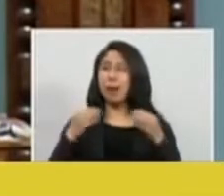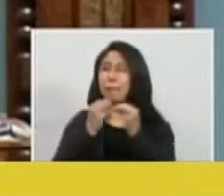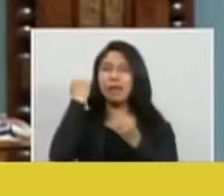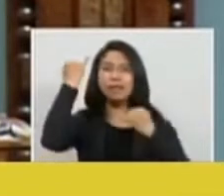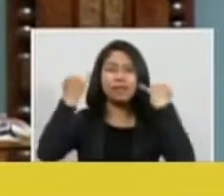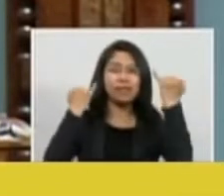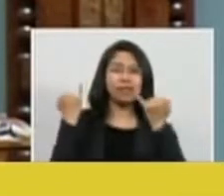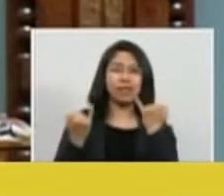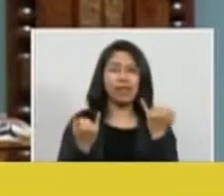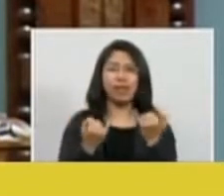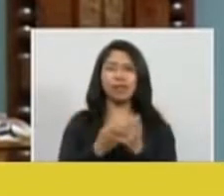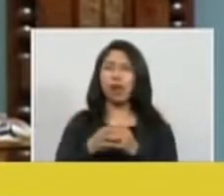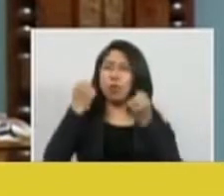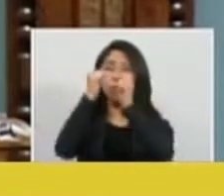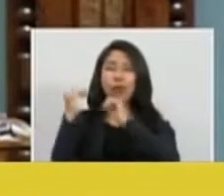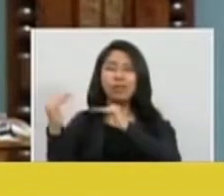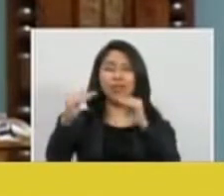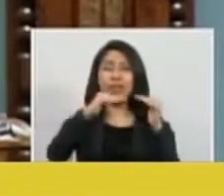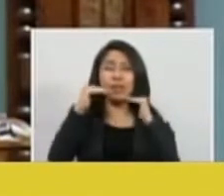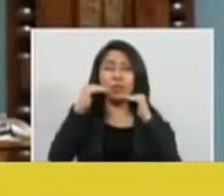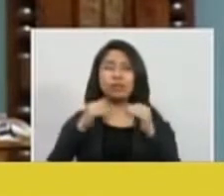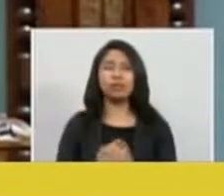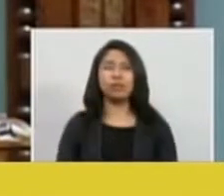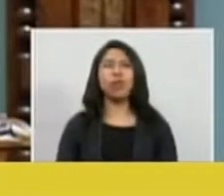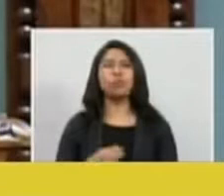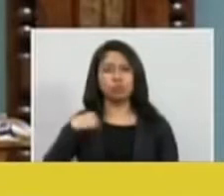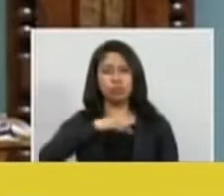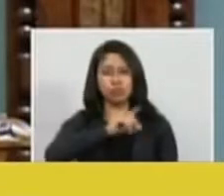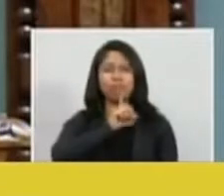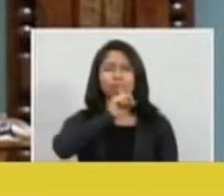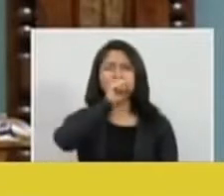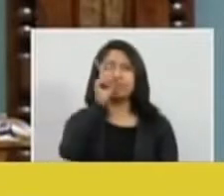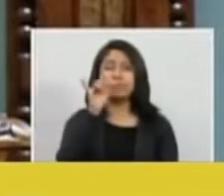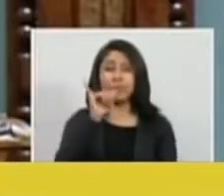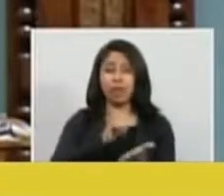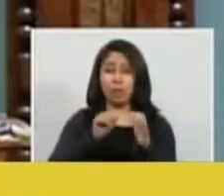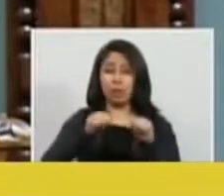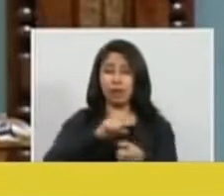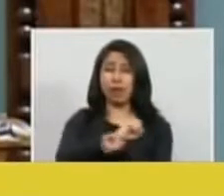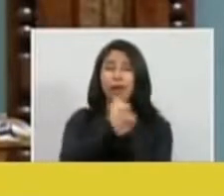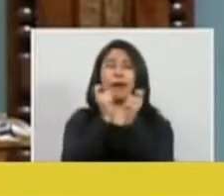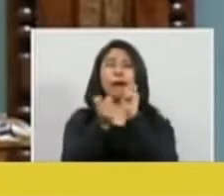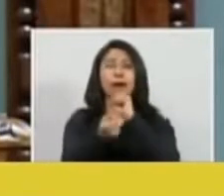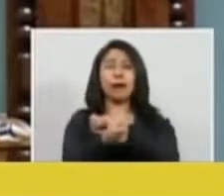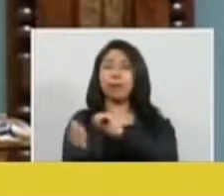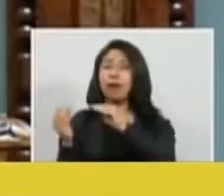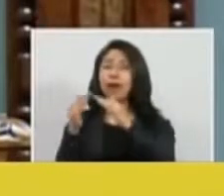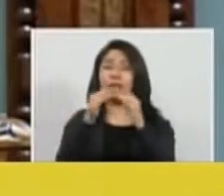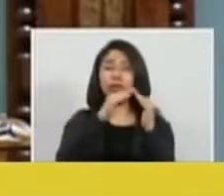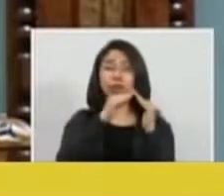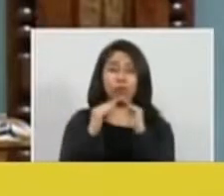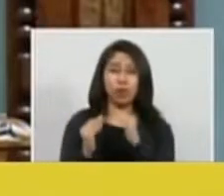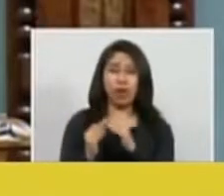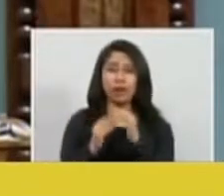la revolución de equilibrios, porque estamos convencidos que para transformar la sociedad, el gobierno,